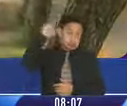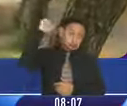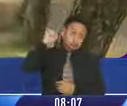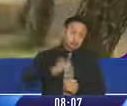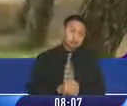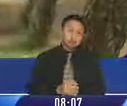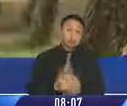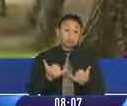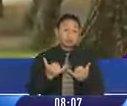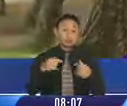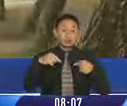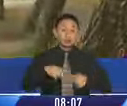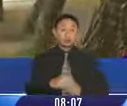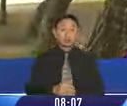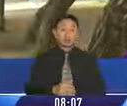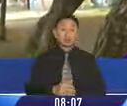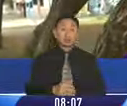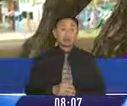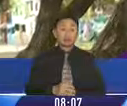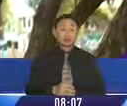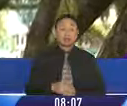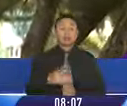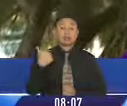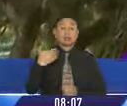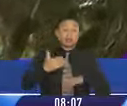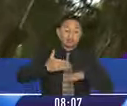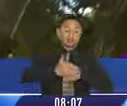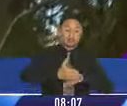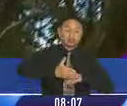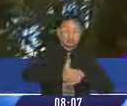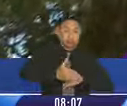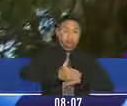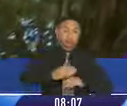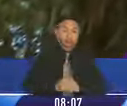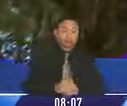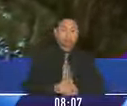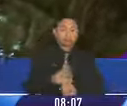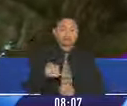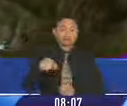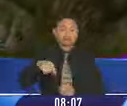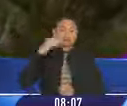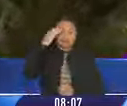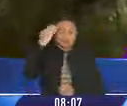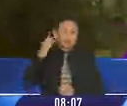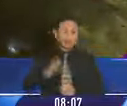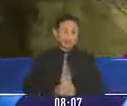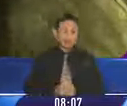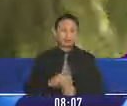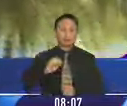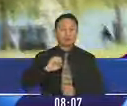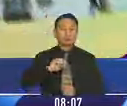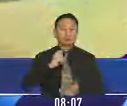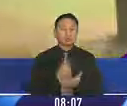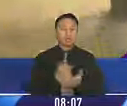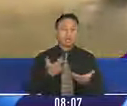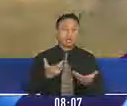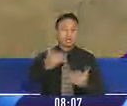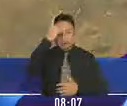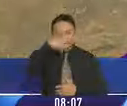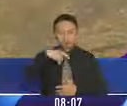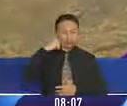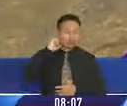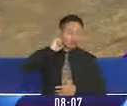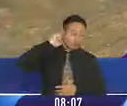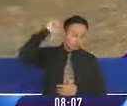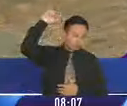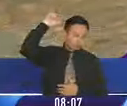estado andando con un serrucho. Claro, es decir, él ya venía con la intención. Sí, de quitarse la vida, joven. Él ya venía con esa